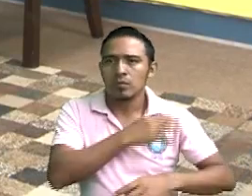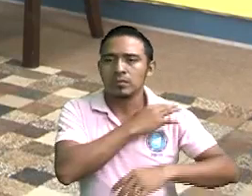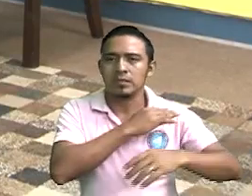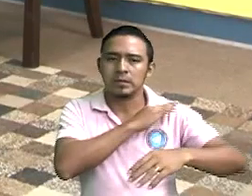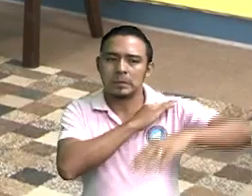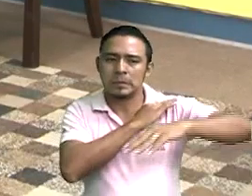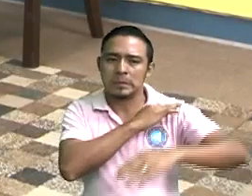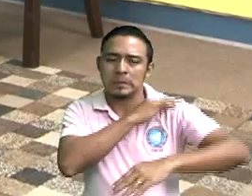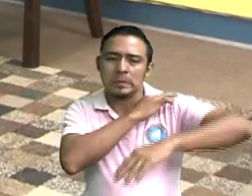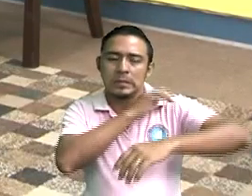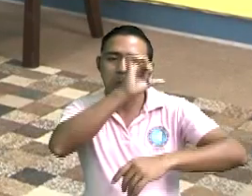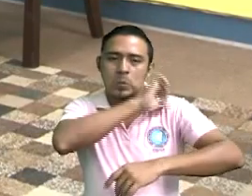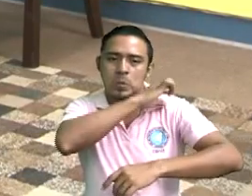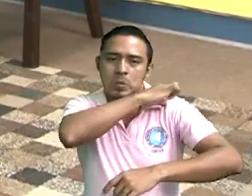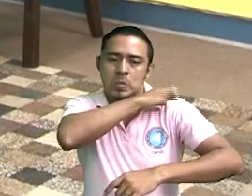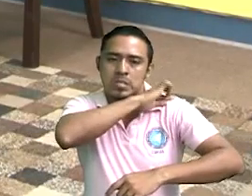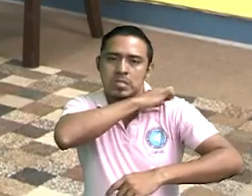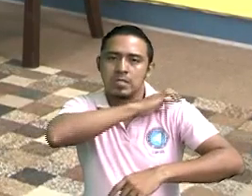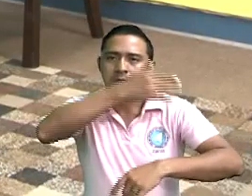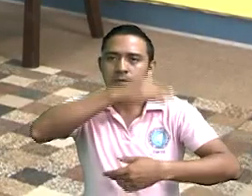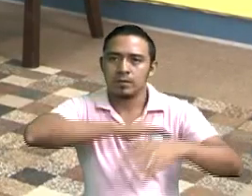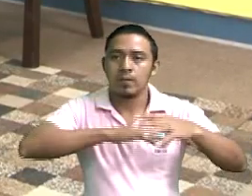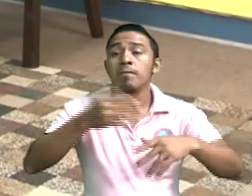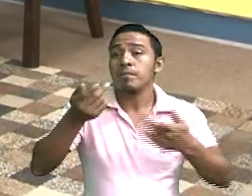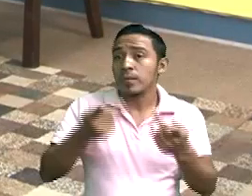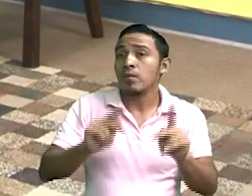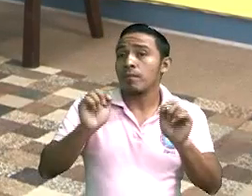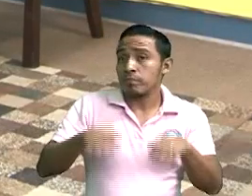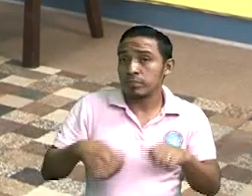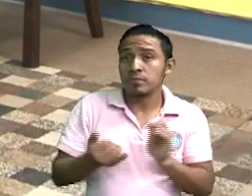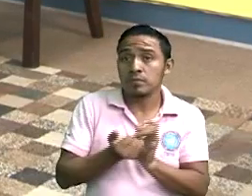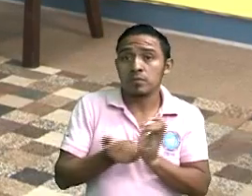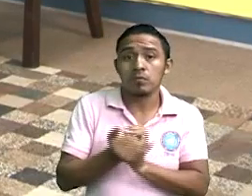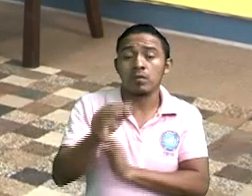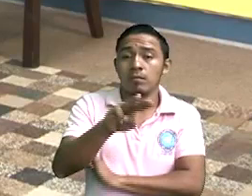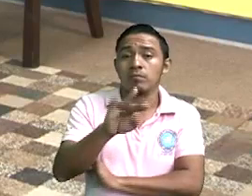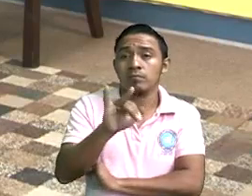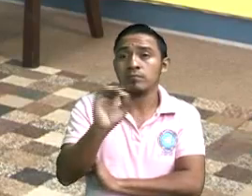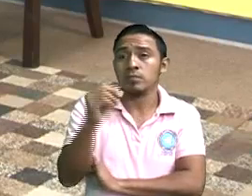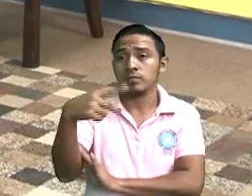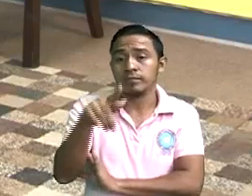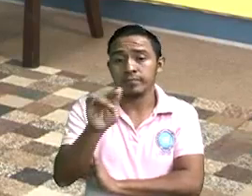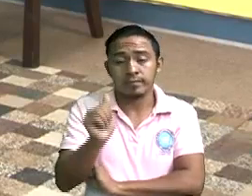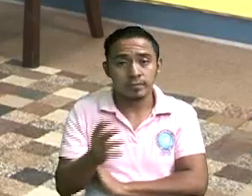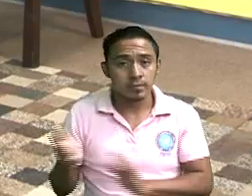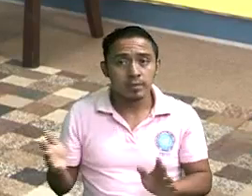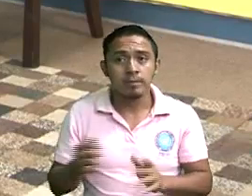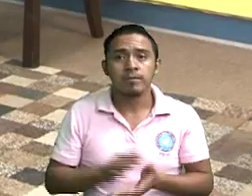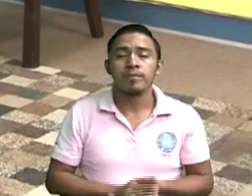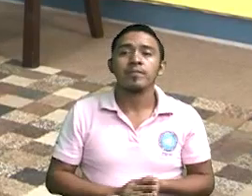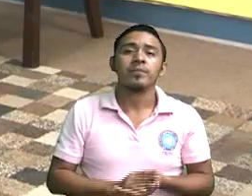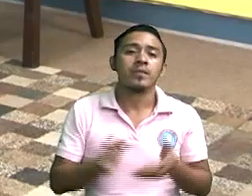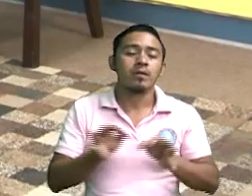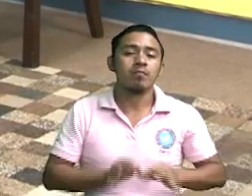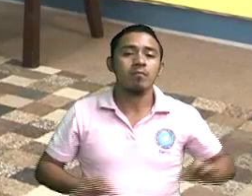la articulación, del húmero, pero podría ser también una miopatía. Por eso es que una recomendación es